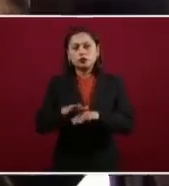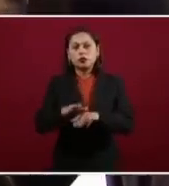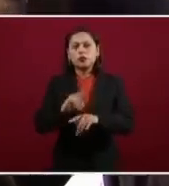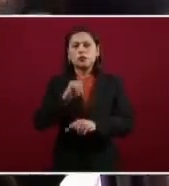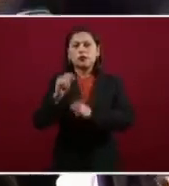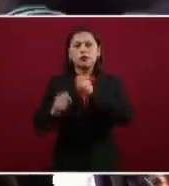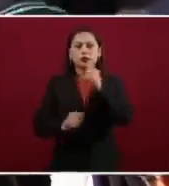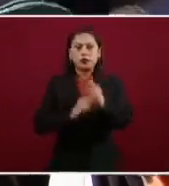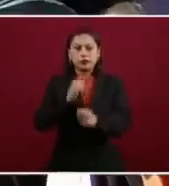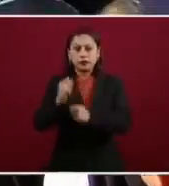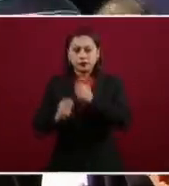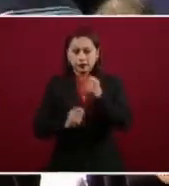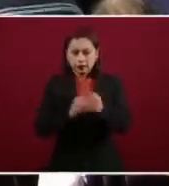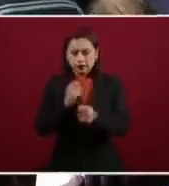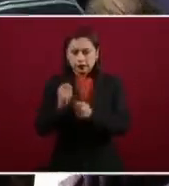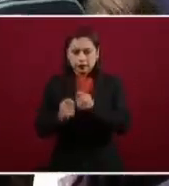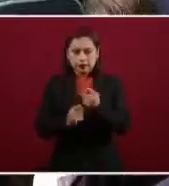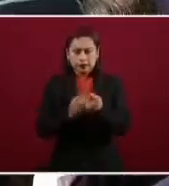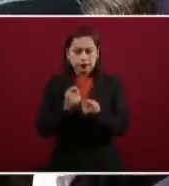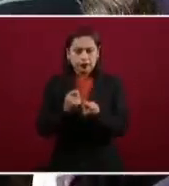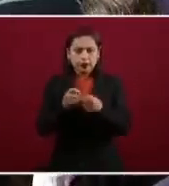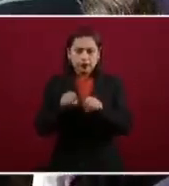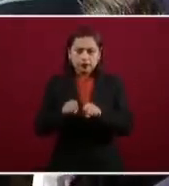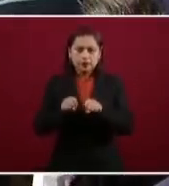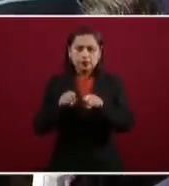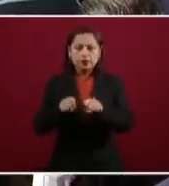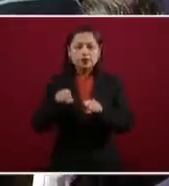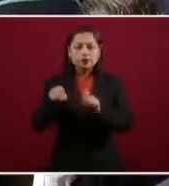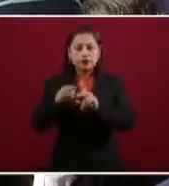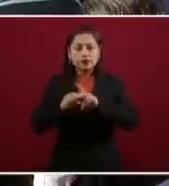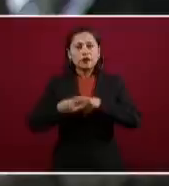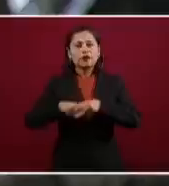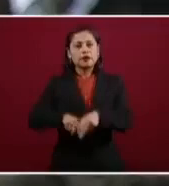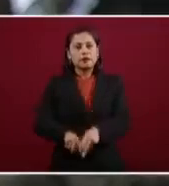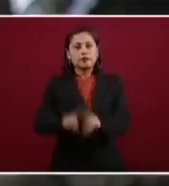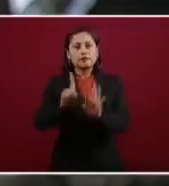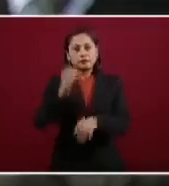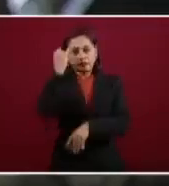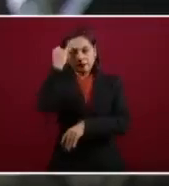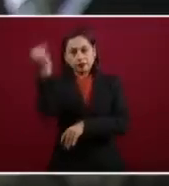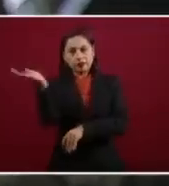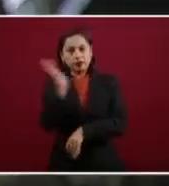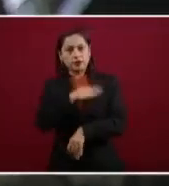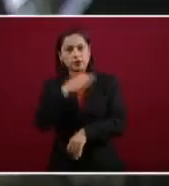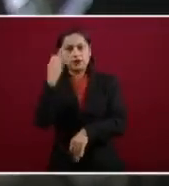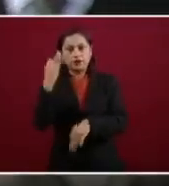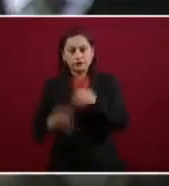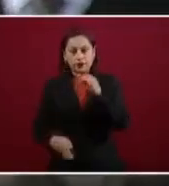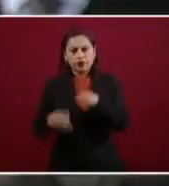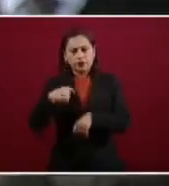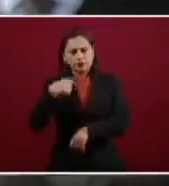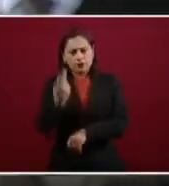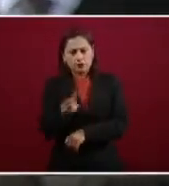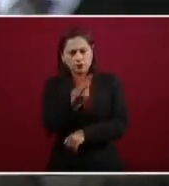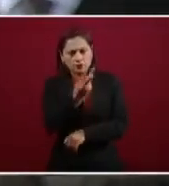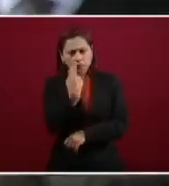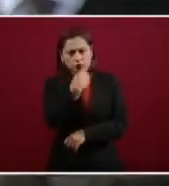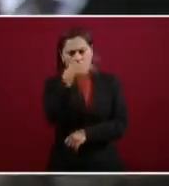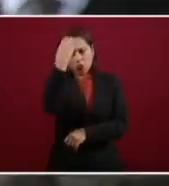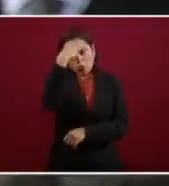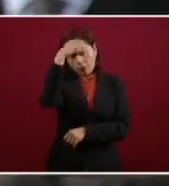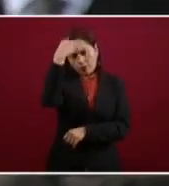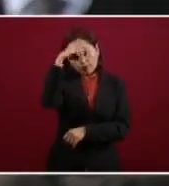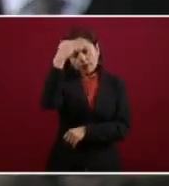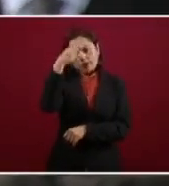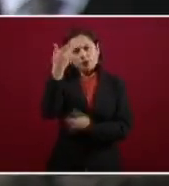que ahora sí que dieron al vaso al buen fin estima usted que salen un poco de contexto